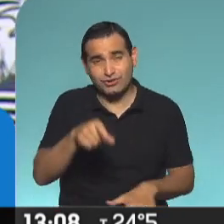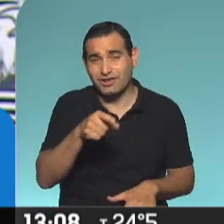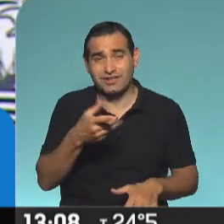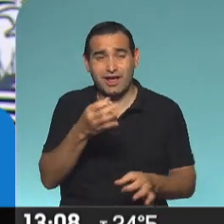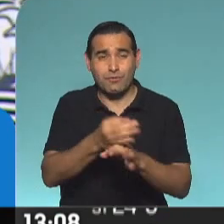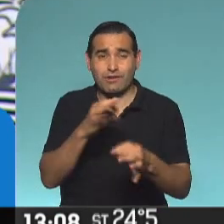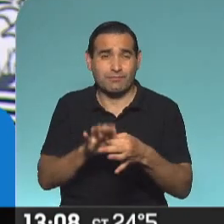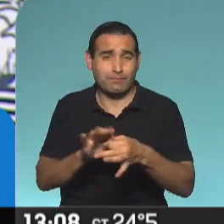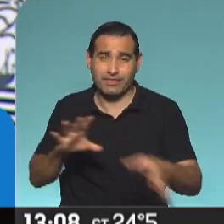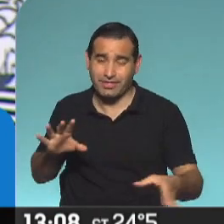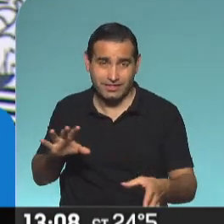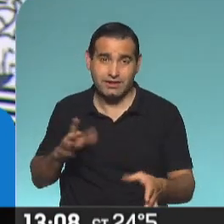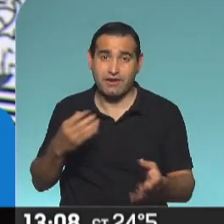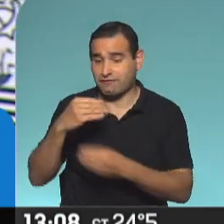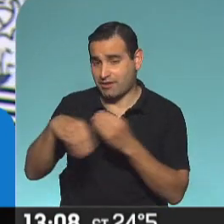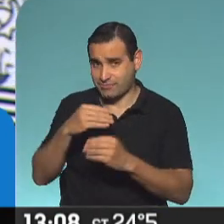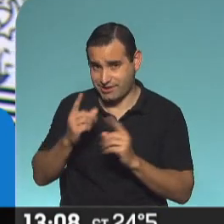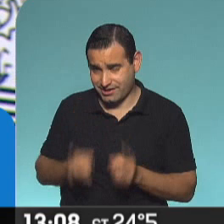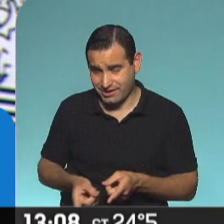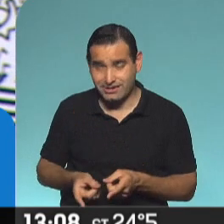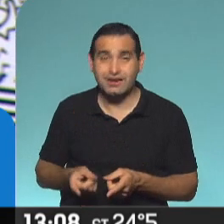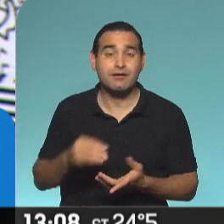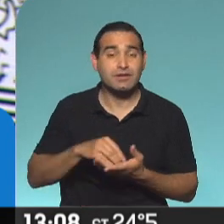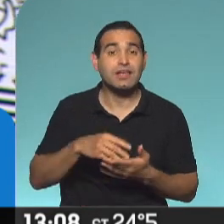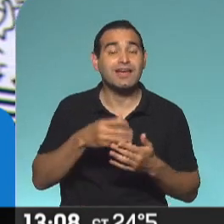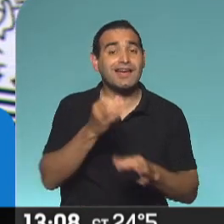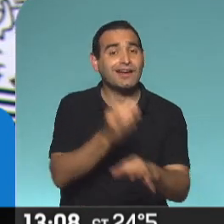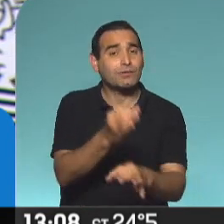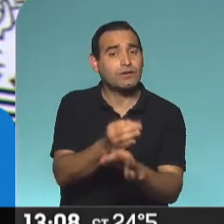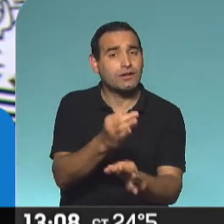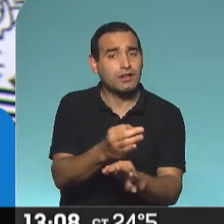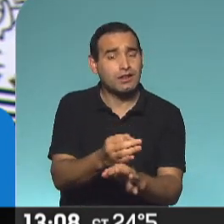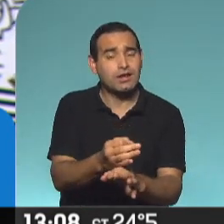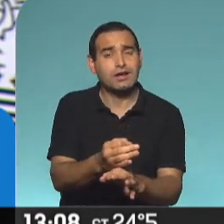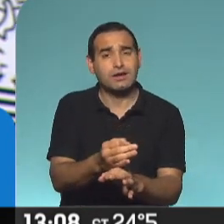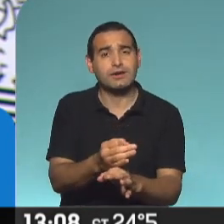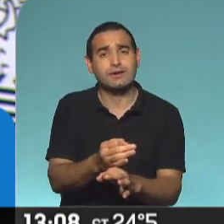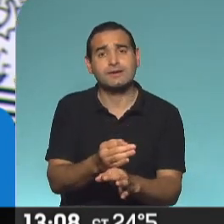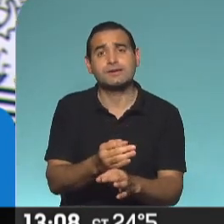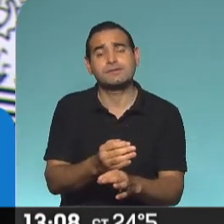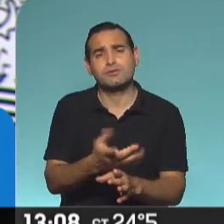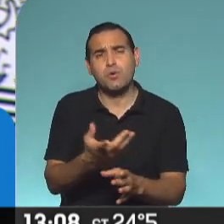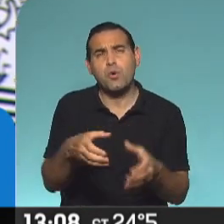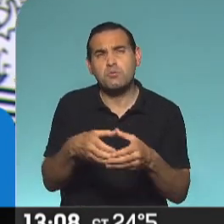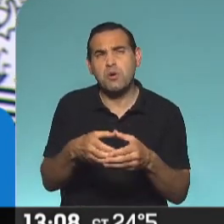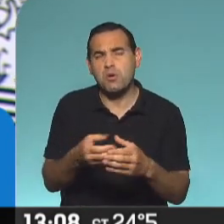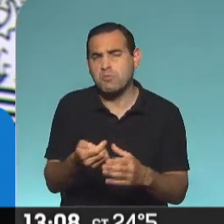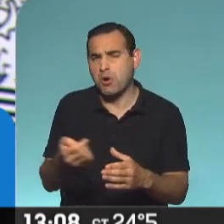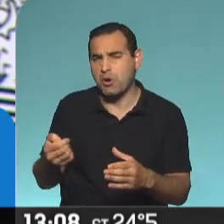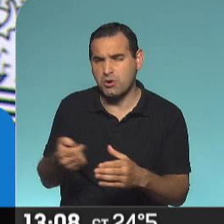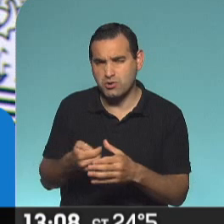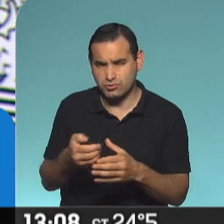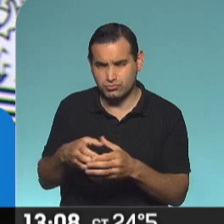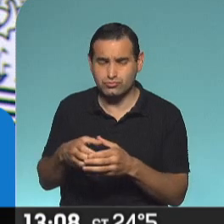escolar el de ellos y el de su familia con la escuela ese es un grupo relativamente pequeño número para nosotros muy